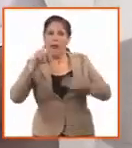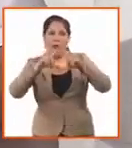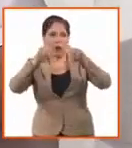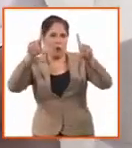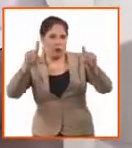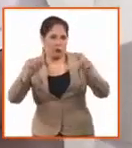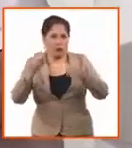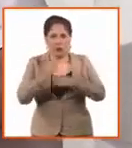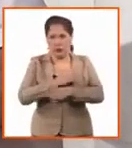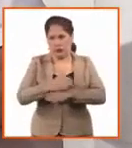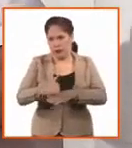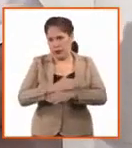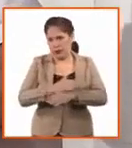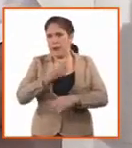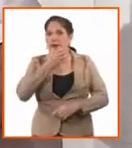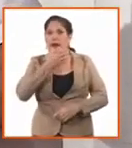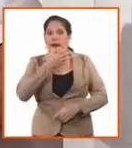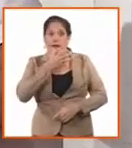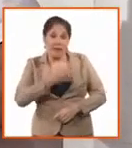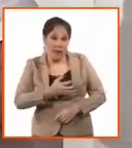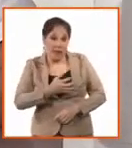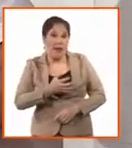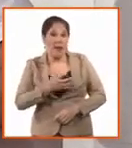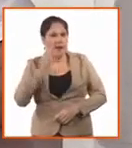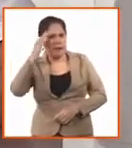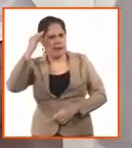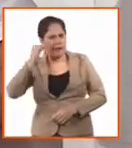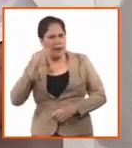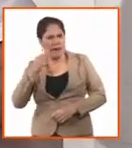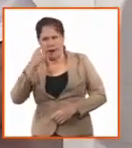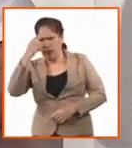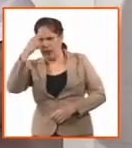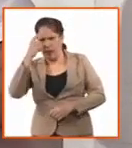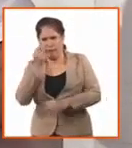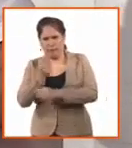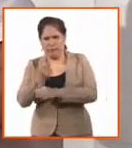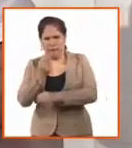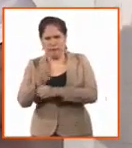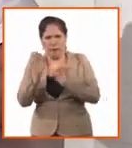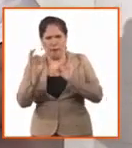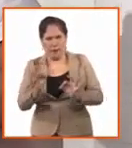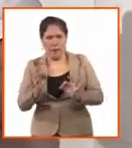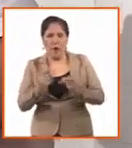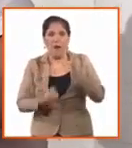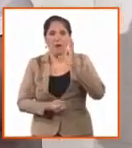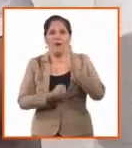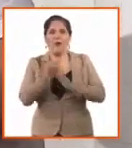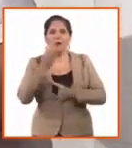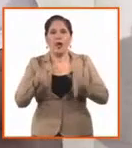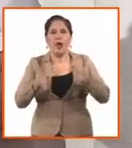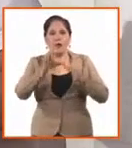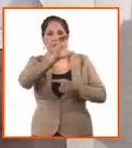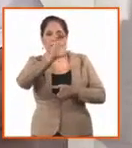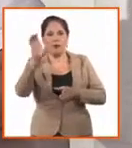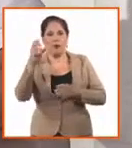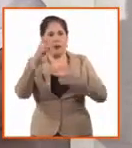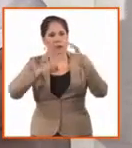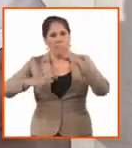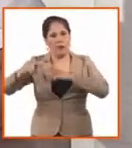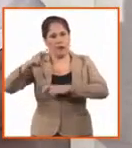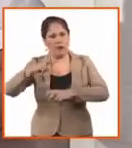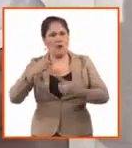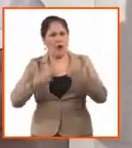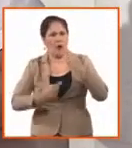el ministerio de industrias se fundaron algunos muchos centros de investigación algunos incluso nos llegan hasta hoy